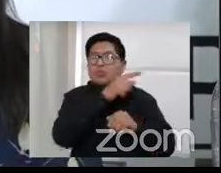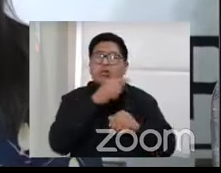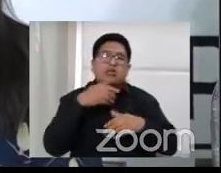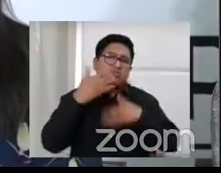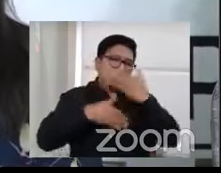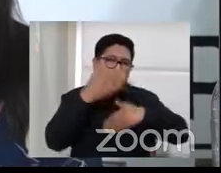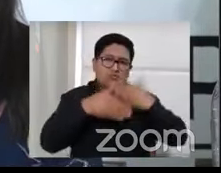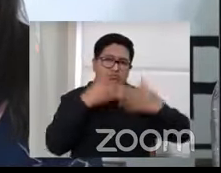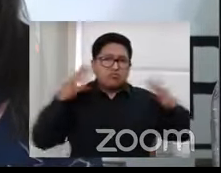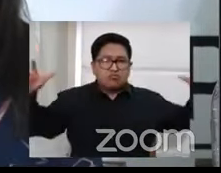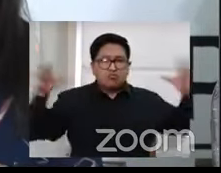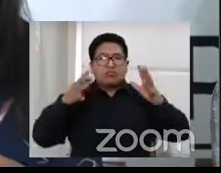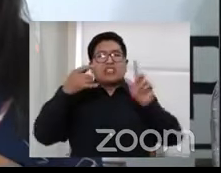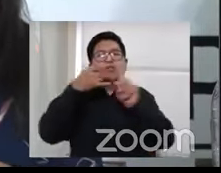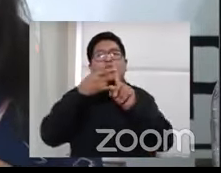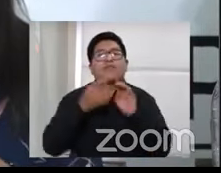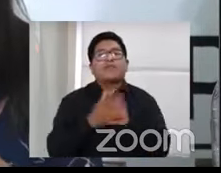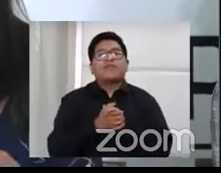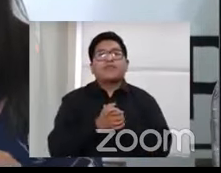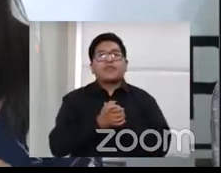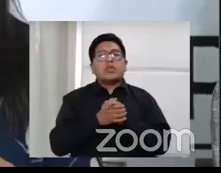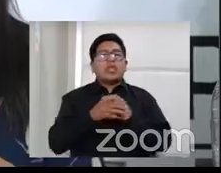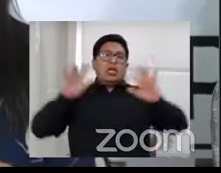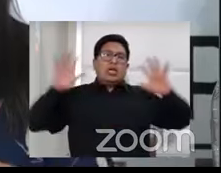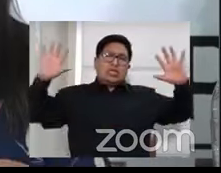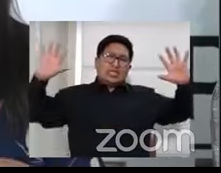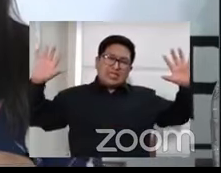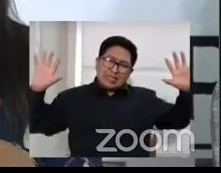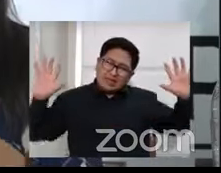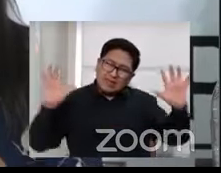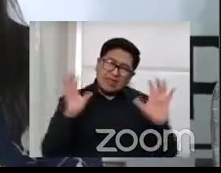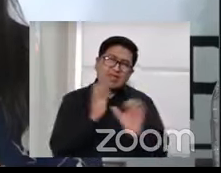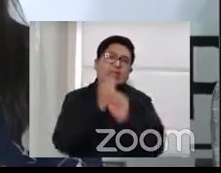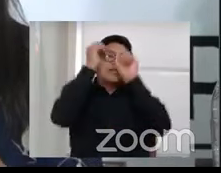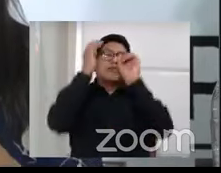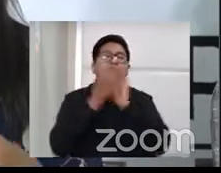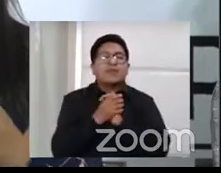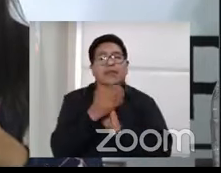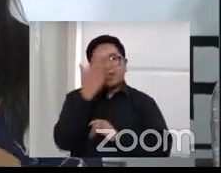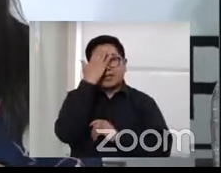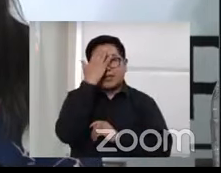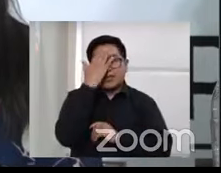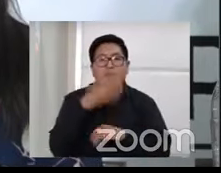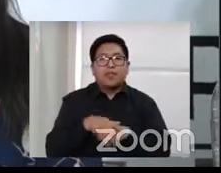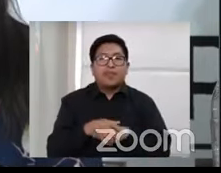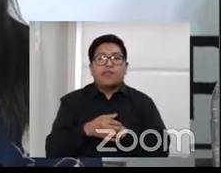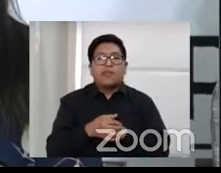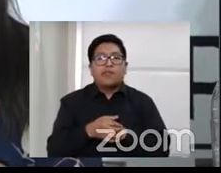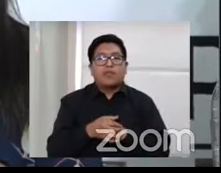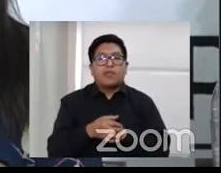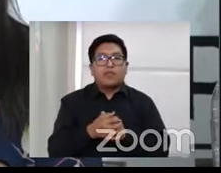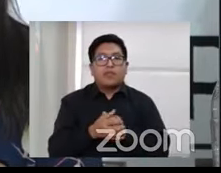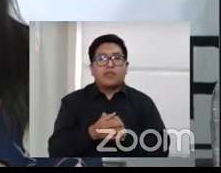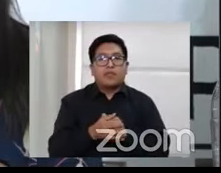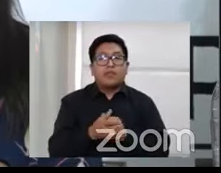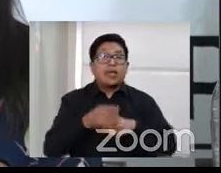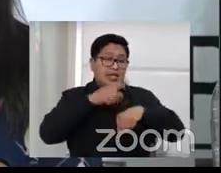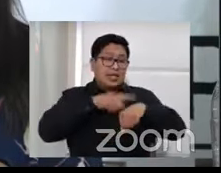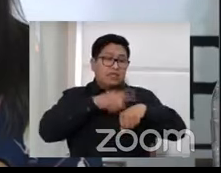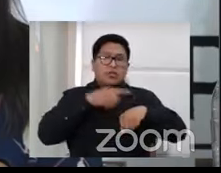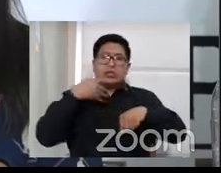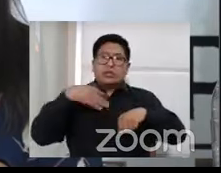encuentro ya muy resumida resumidamente porque realmente estamos contra él contra el tiempo